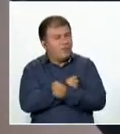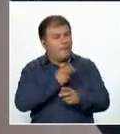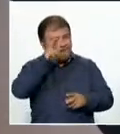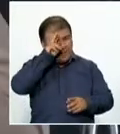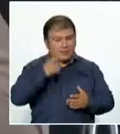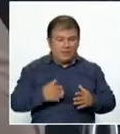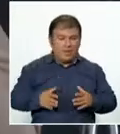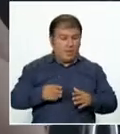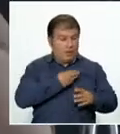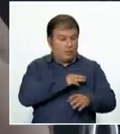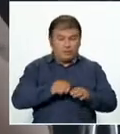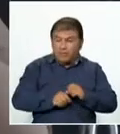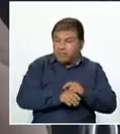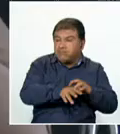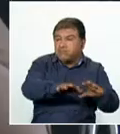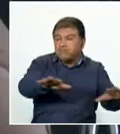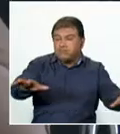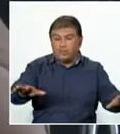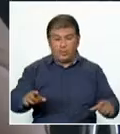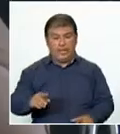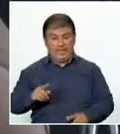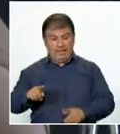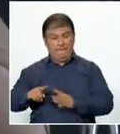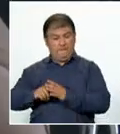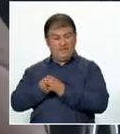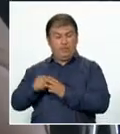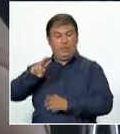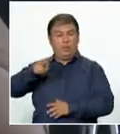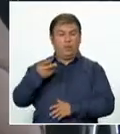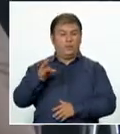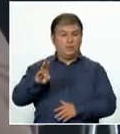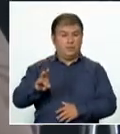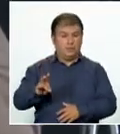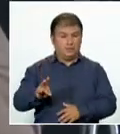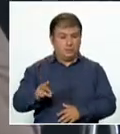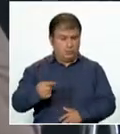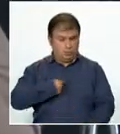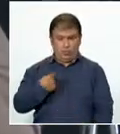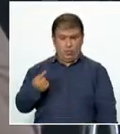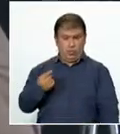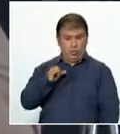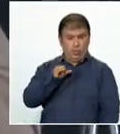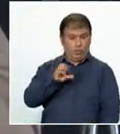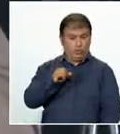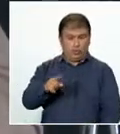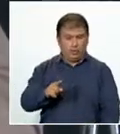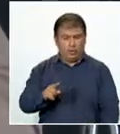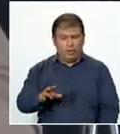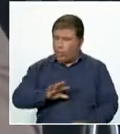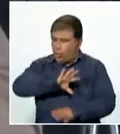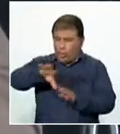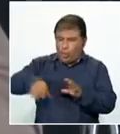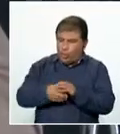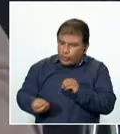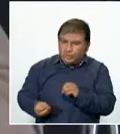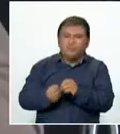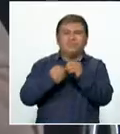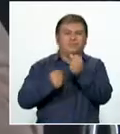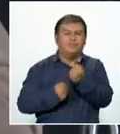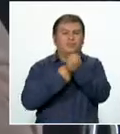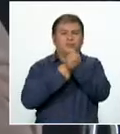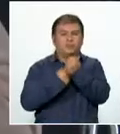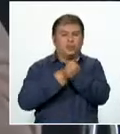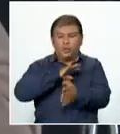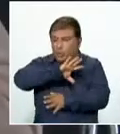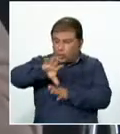trasciende planetas, es porque en ese 2017 no fue yo soy, fuimos todos.